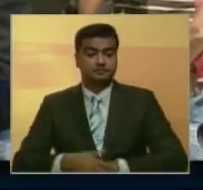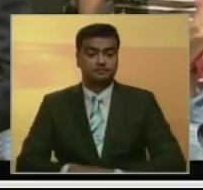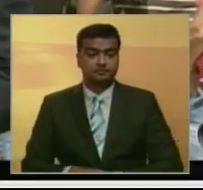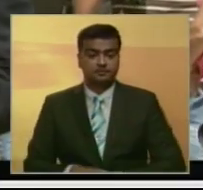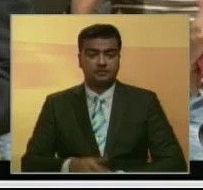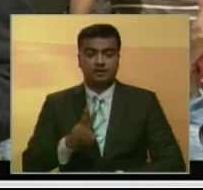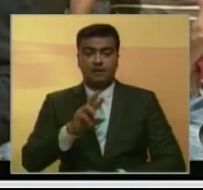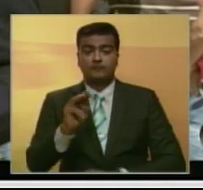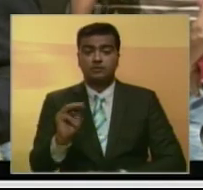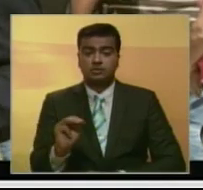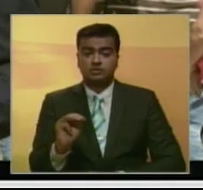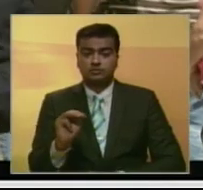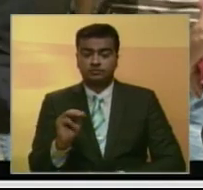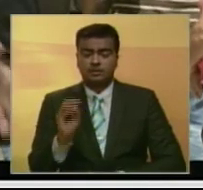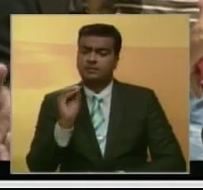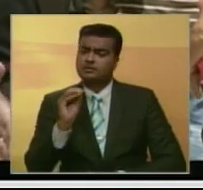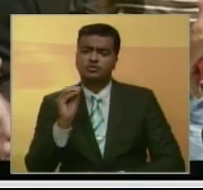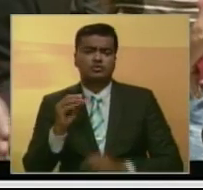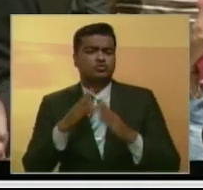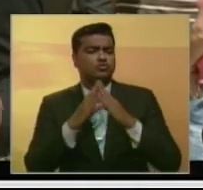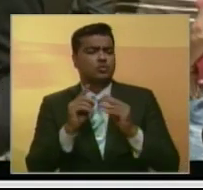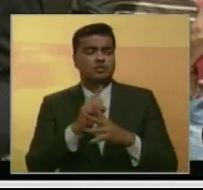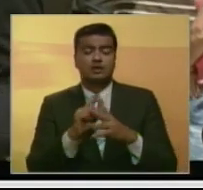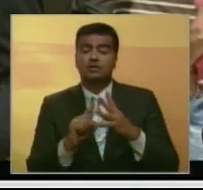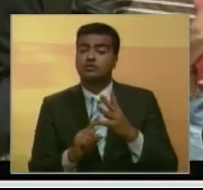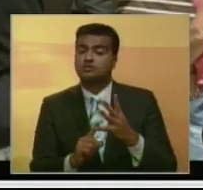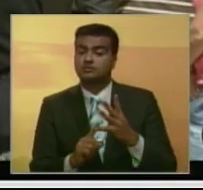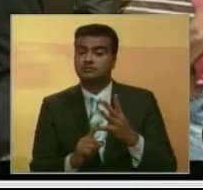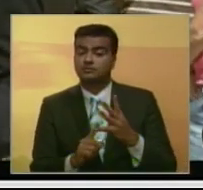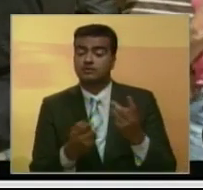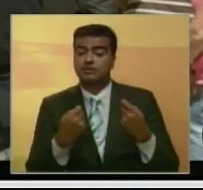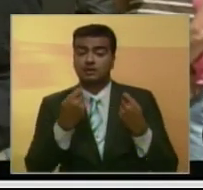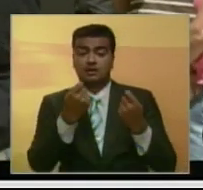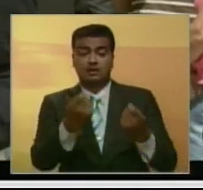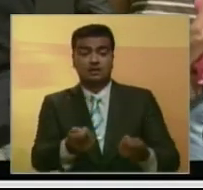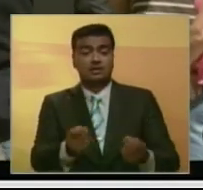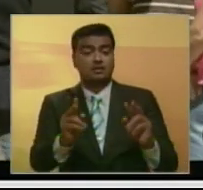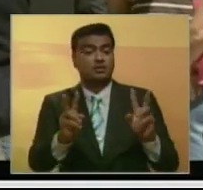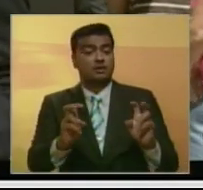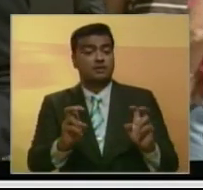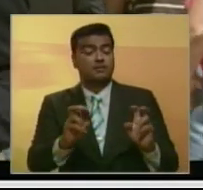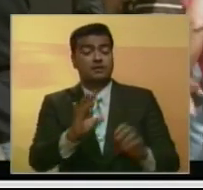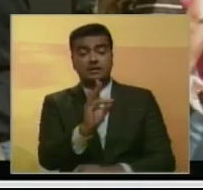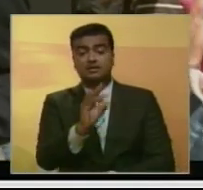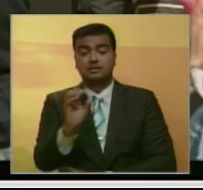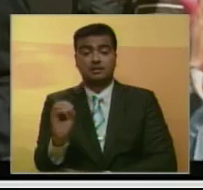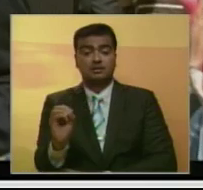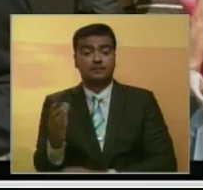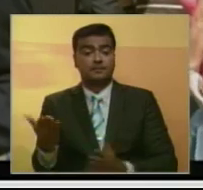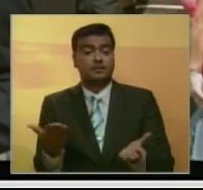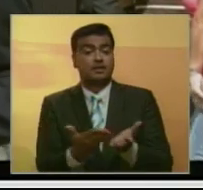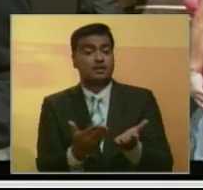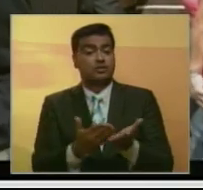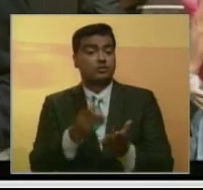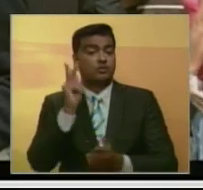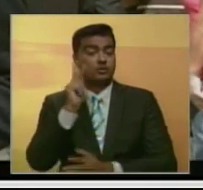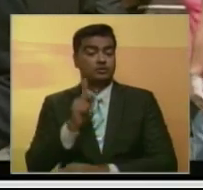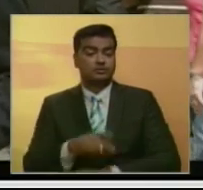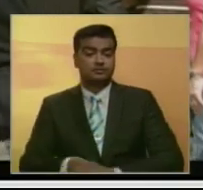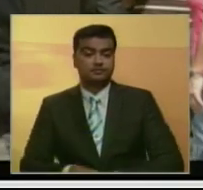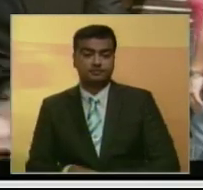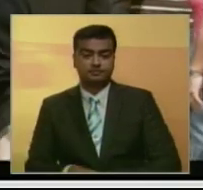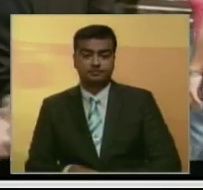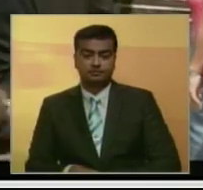Ramón Muchacho hizo todos estos señalamientos durante la entrega de titularidad a más de 70 educadores del